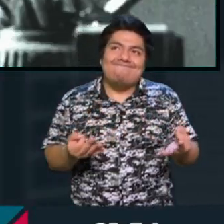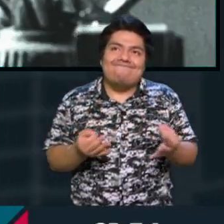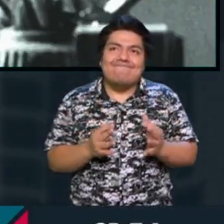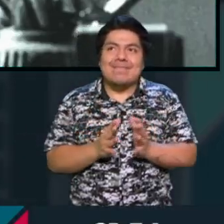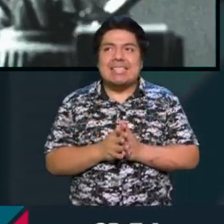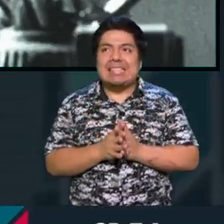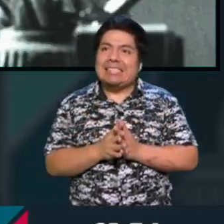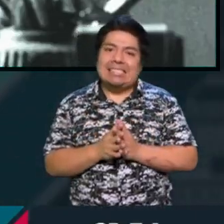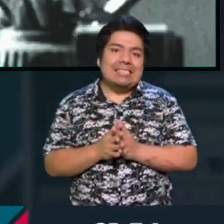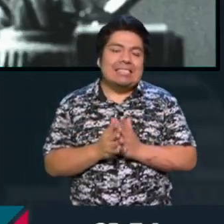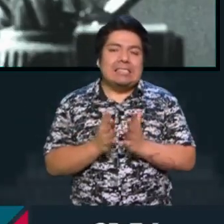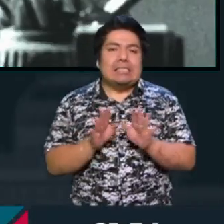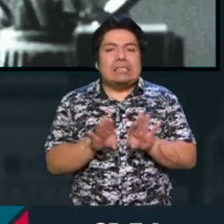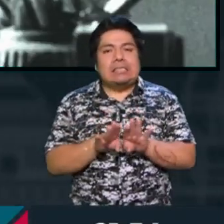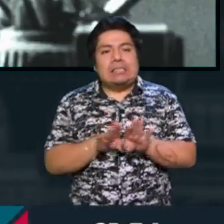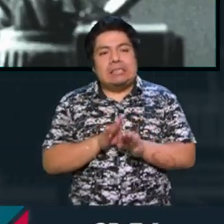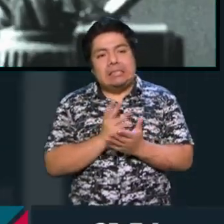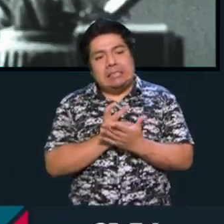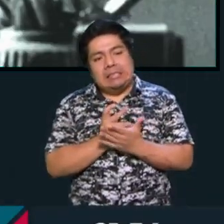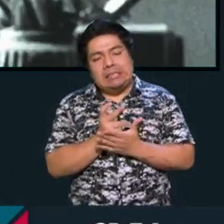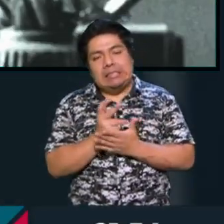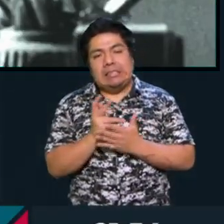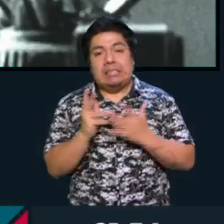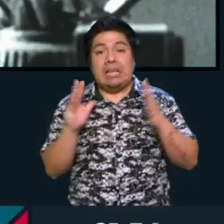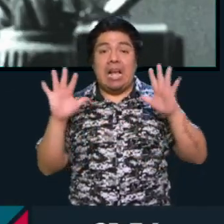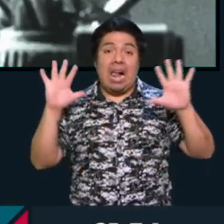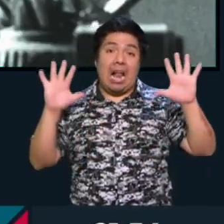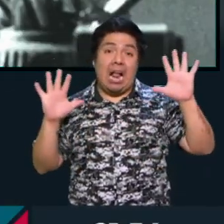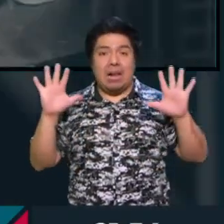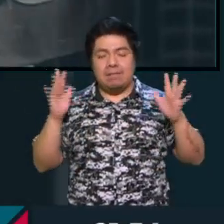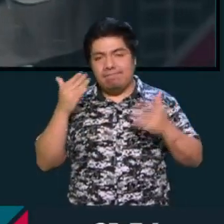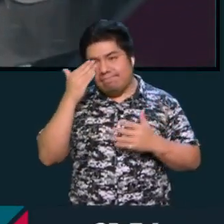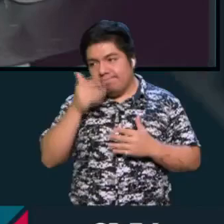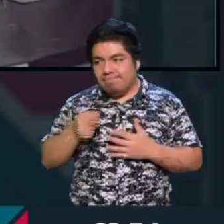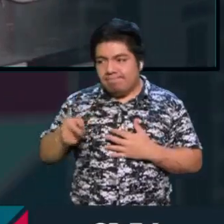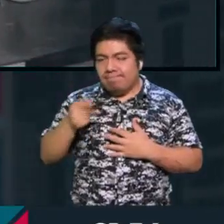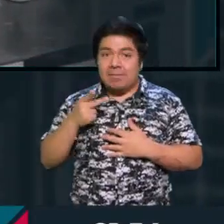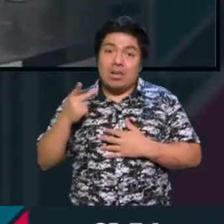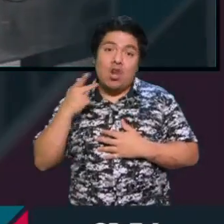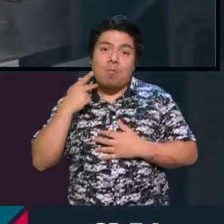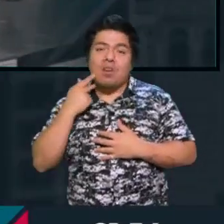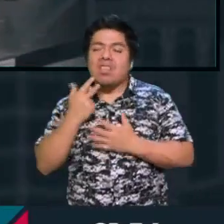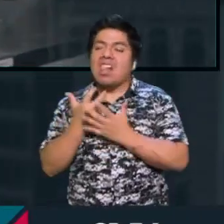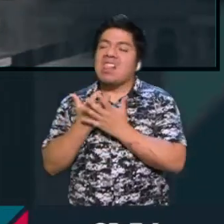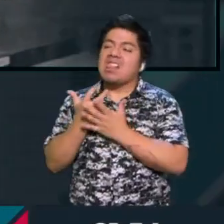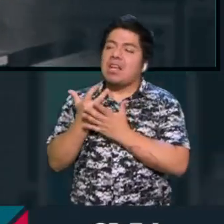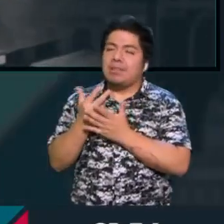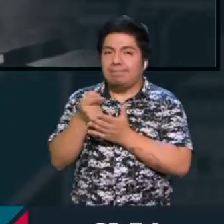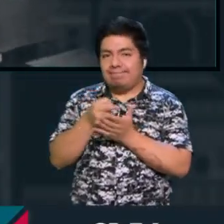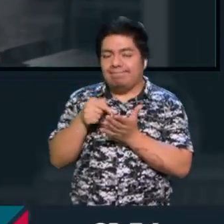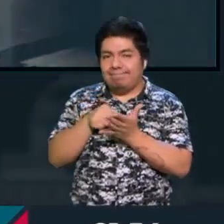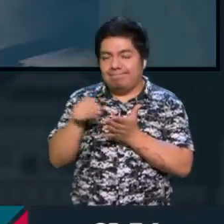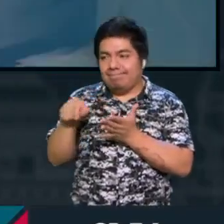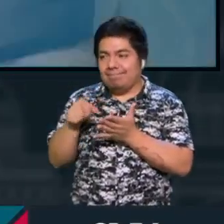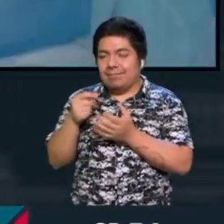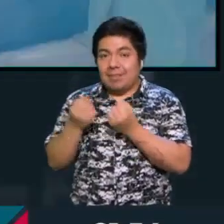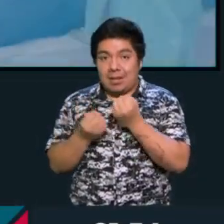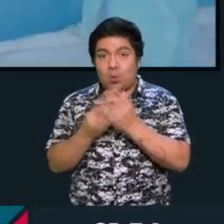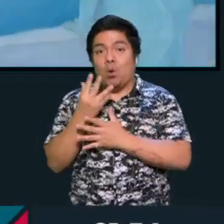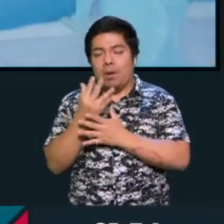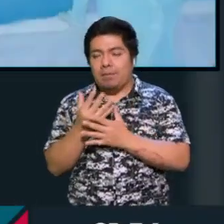no? Excesivamente teatrales por parte de los políticos han dado lugar a